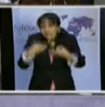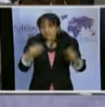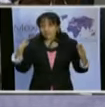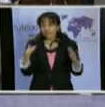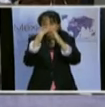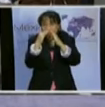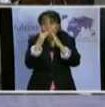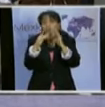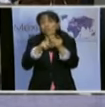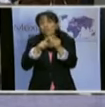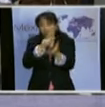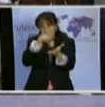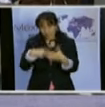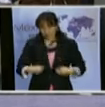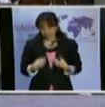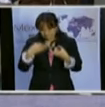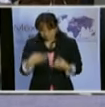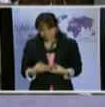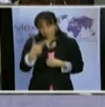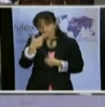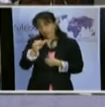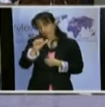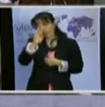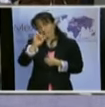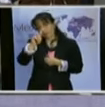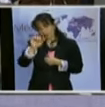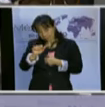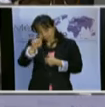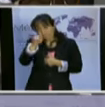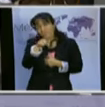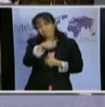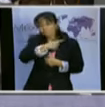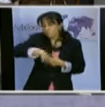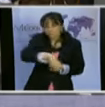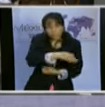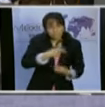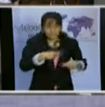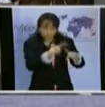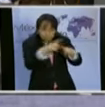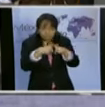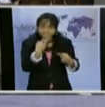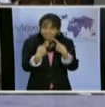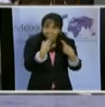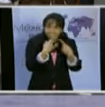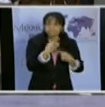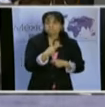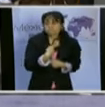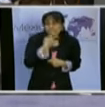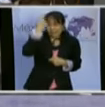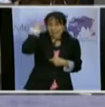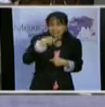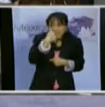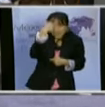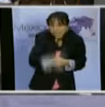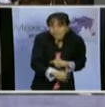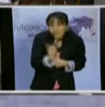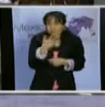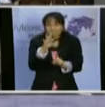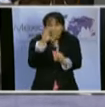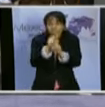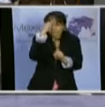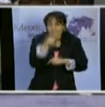Trabajando todo este tiempo, trabajando toda esta gente desde distintos ámbitos, sabemos que los desafíos son enormes, los desafíos de incidir en